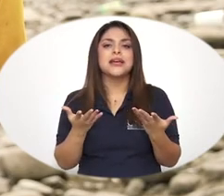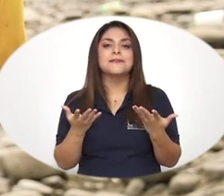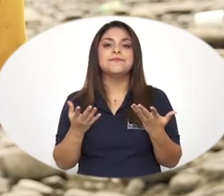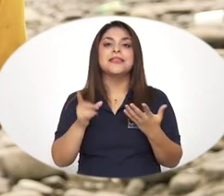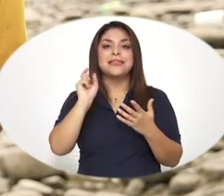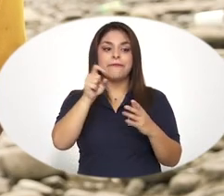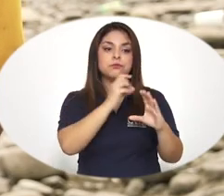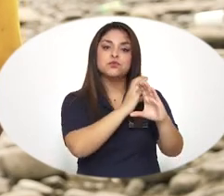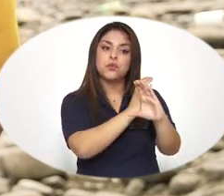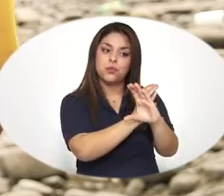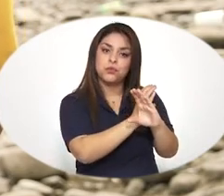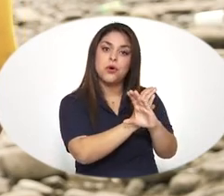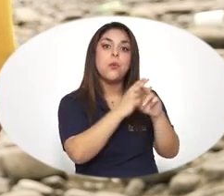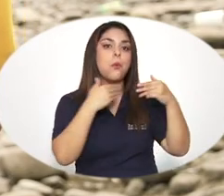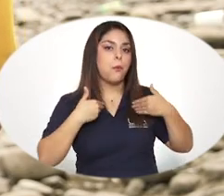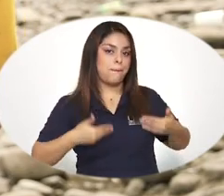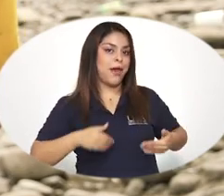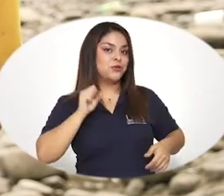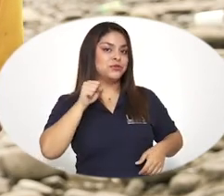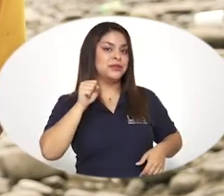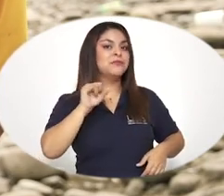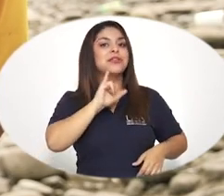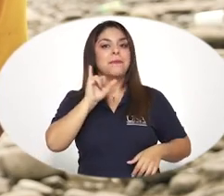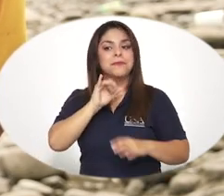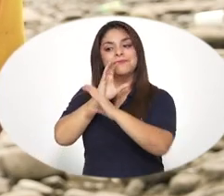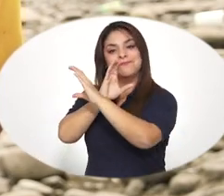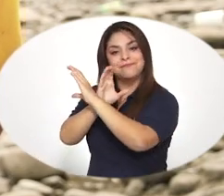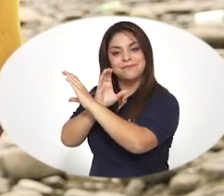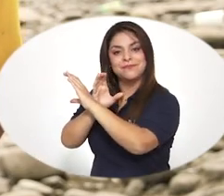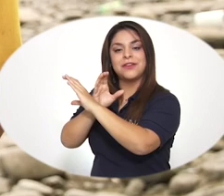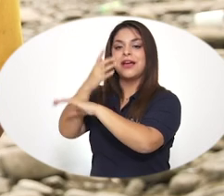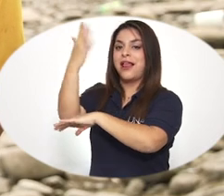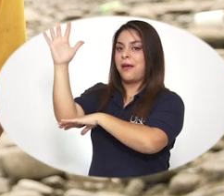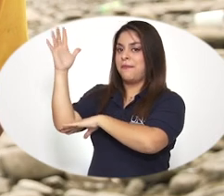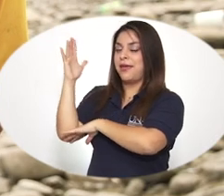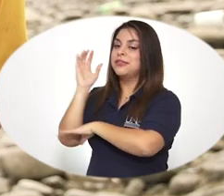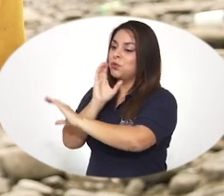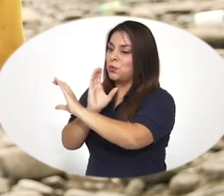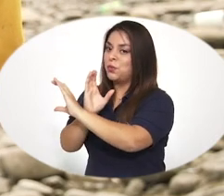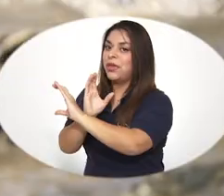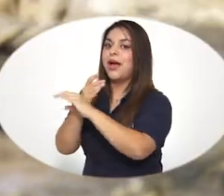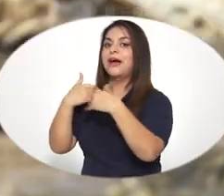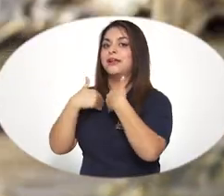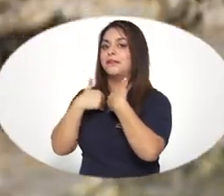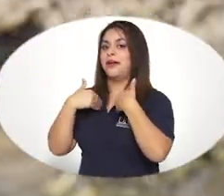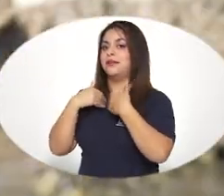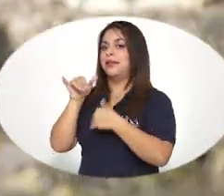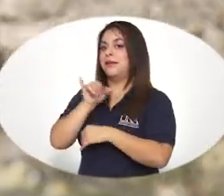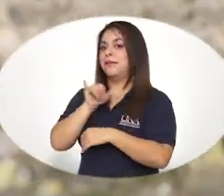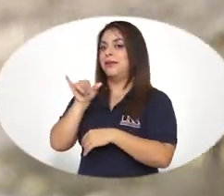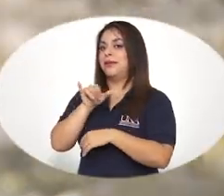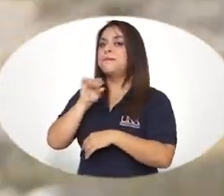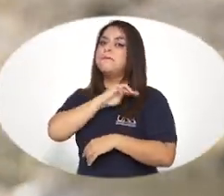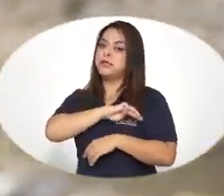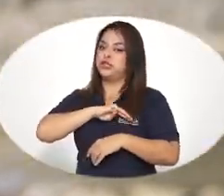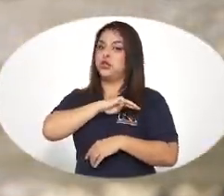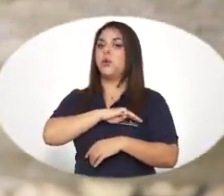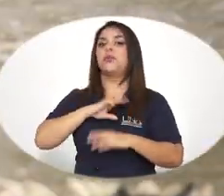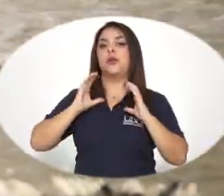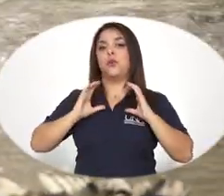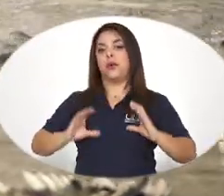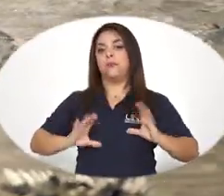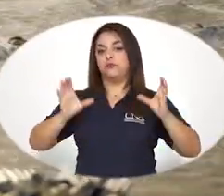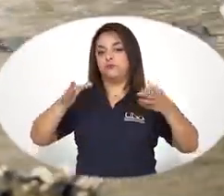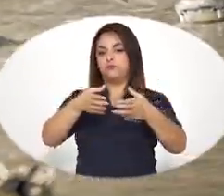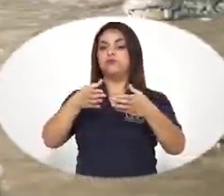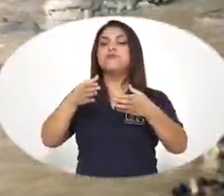del cual es salvaguardar la vida humana, como también la protección del medio ambiente, como misión también del Cuerpo